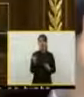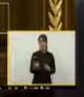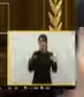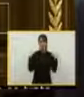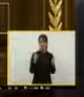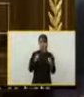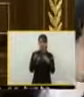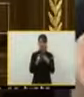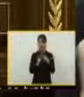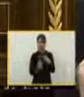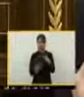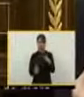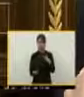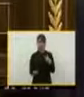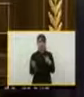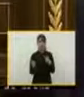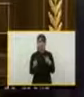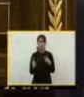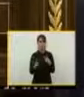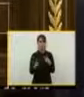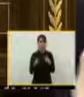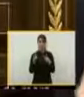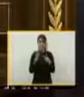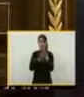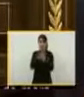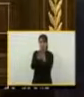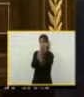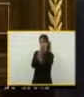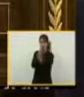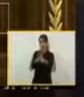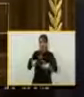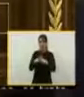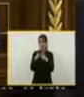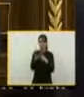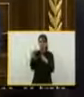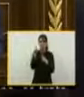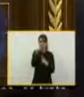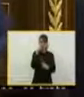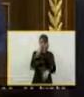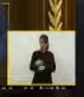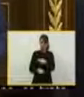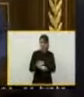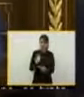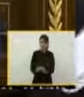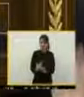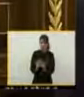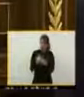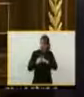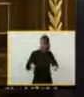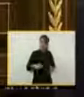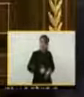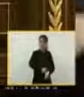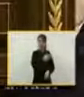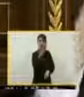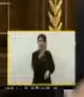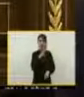hacer absolutamente nada, ni siquiera con la mayoría de izquierdas. Ni siquiera con ella. Por el Senado. Suponiendo que se hace esa ideal mayoría